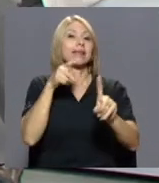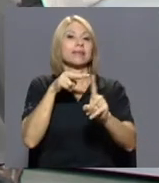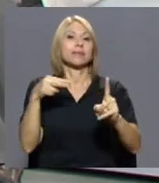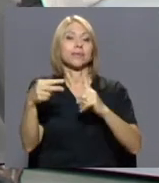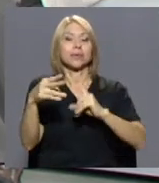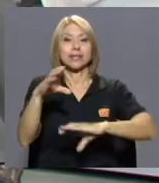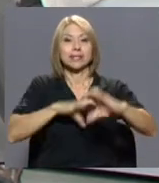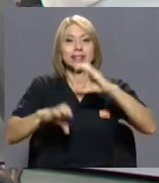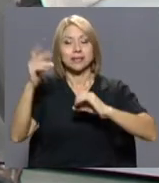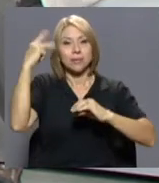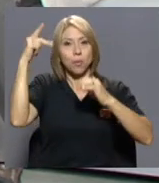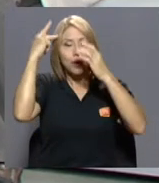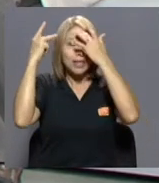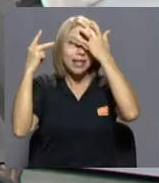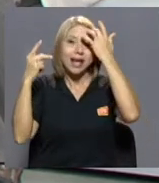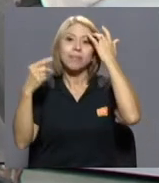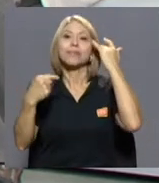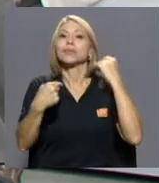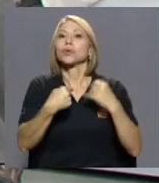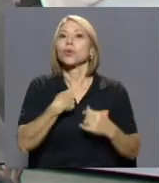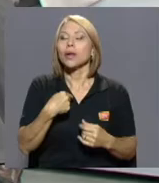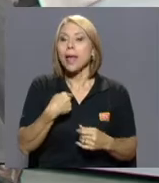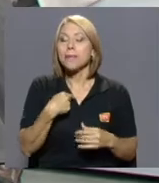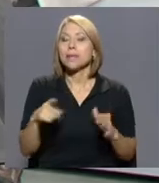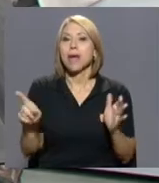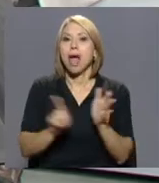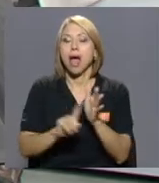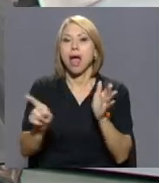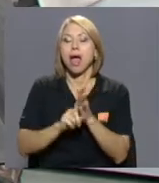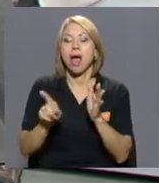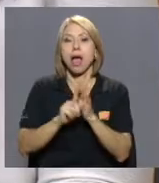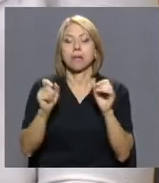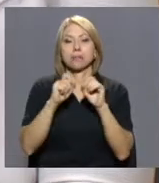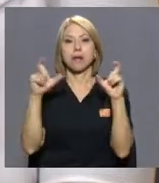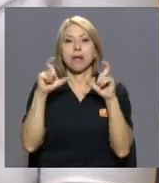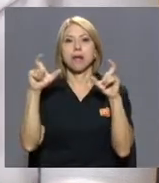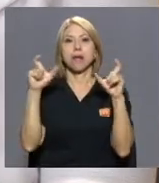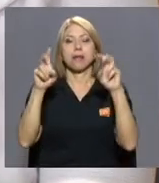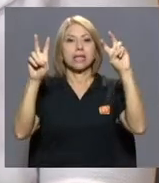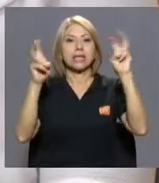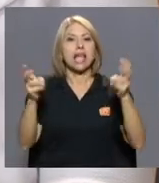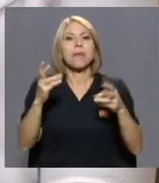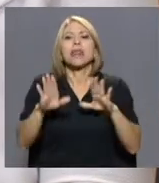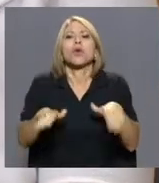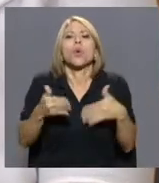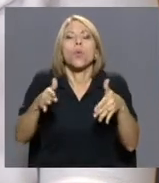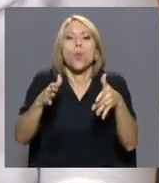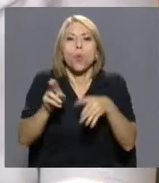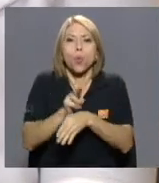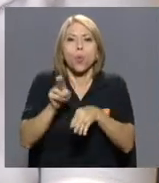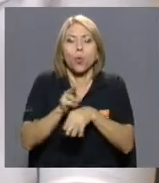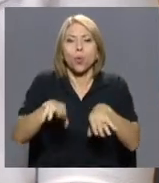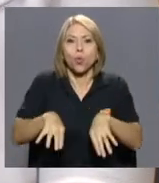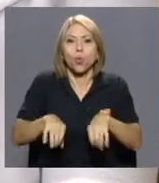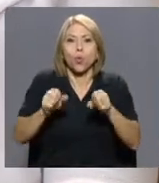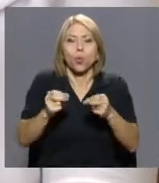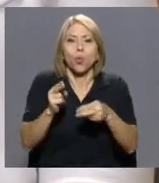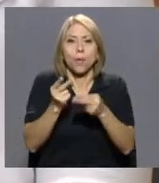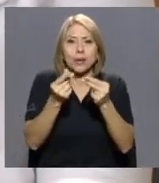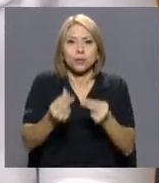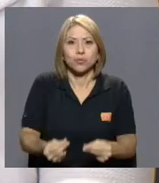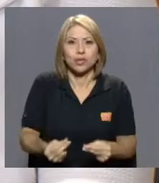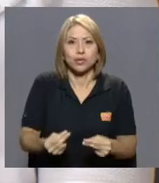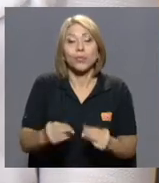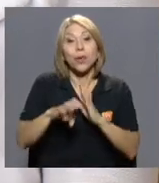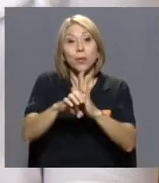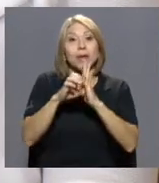política, lo que a mí más me alarma es el tema de la ejecución presupuestaria, porque encontramos que, por ejemplo, de todo el presupuesto que tiene